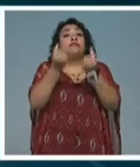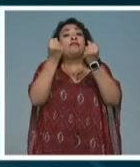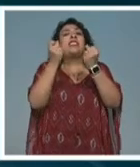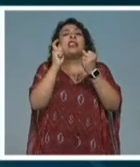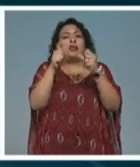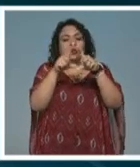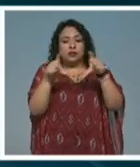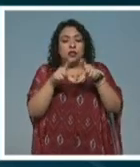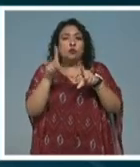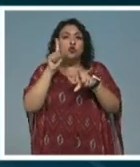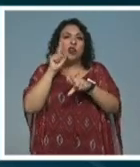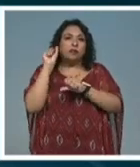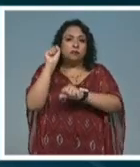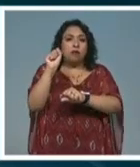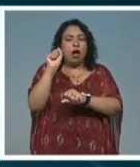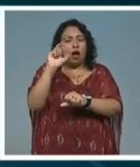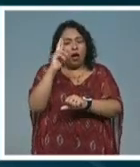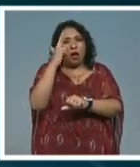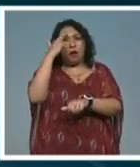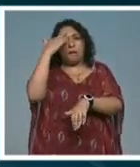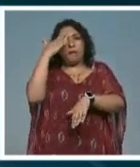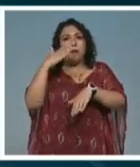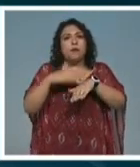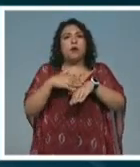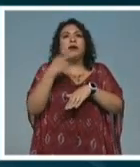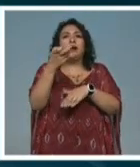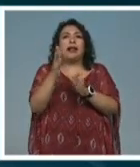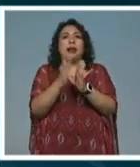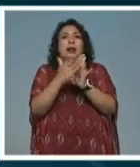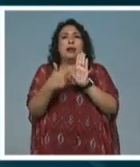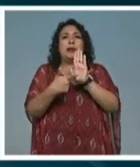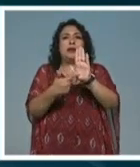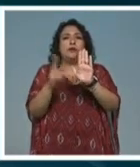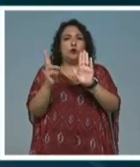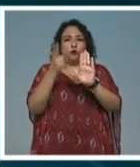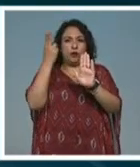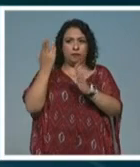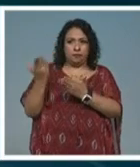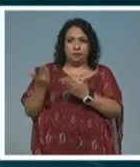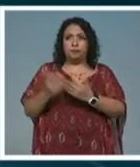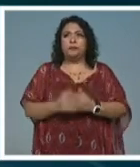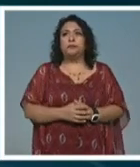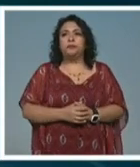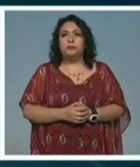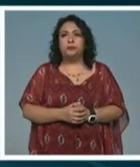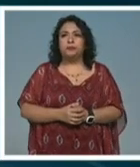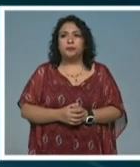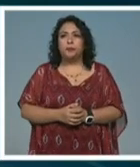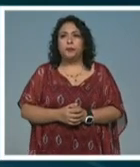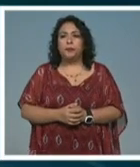feministas que han dejado huella. De eso se trata esta publicación de la UNAM.